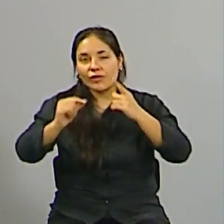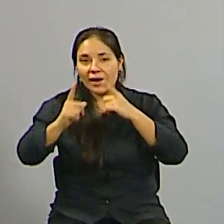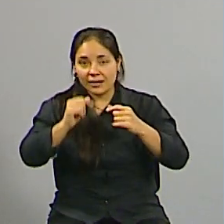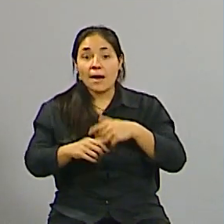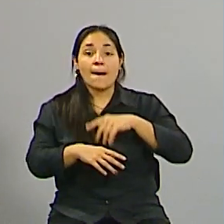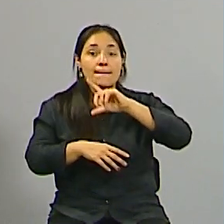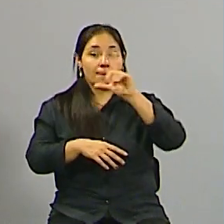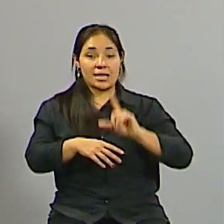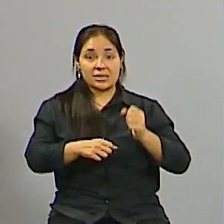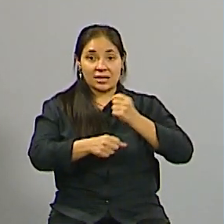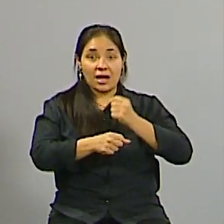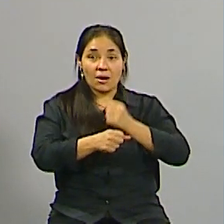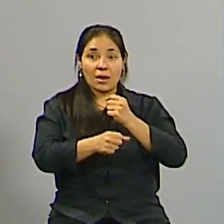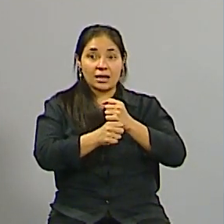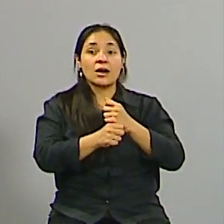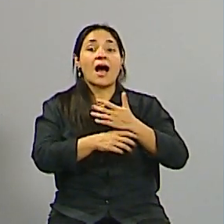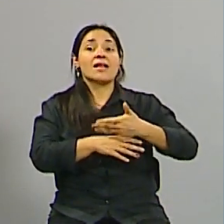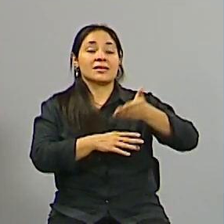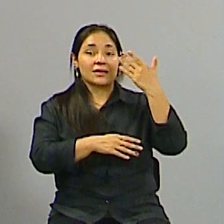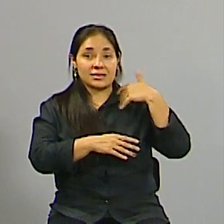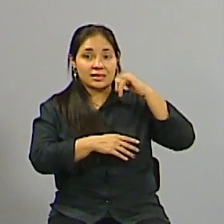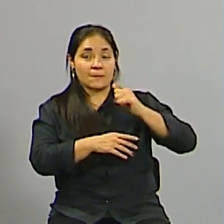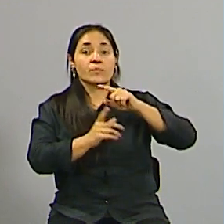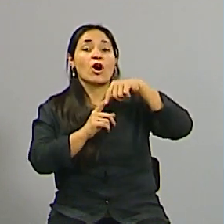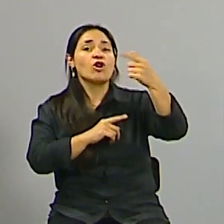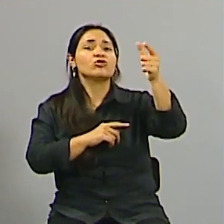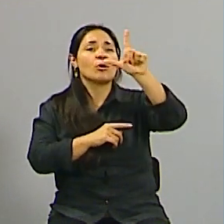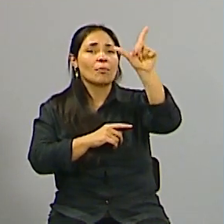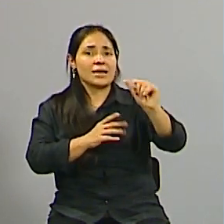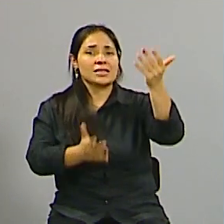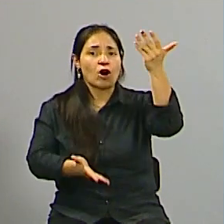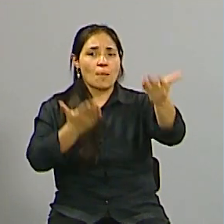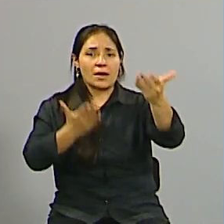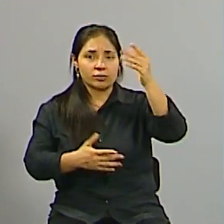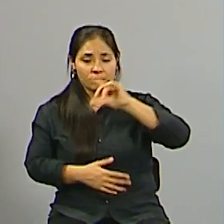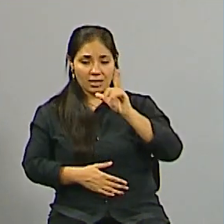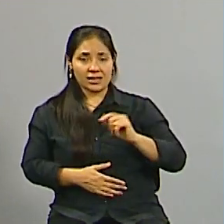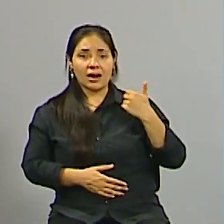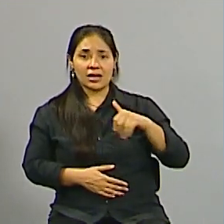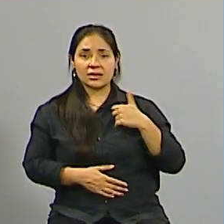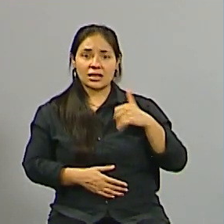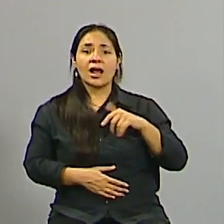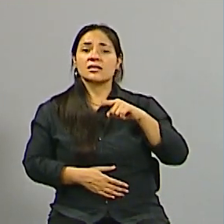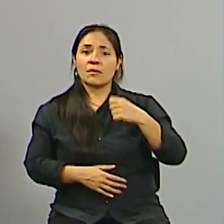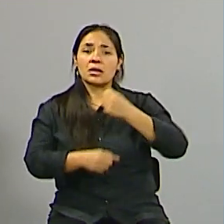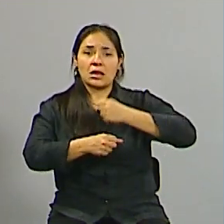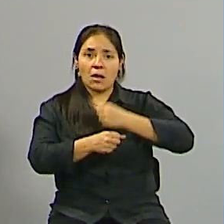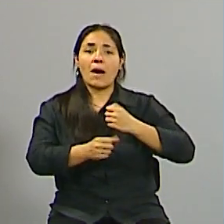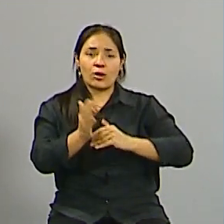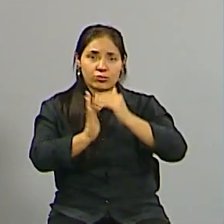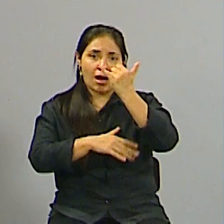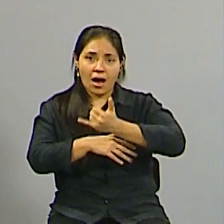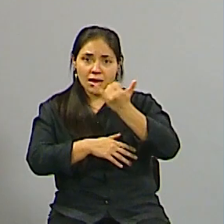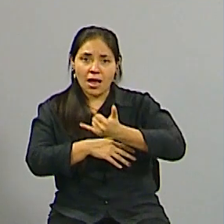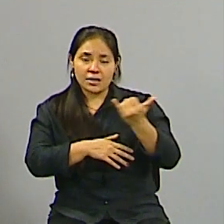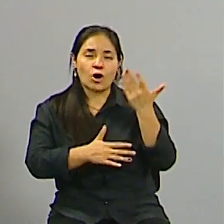tuvo tasas de empleo muy altas, a diferencia de otros países latinoamericanos, Argentina siempre tuvo una tasa de empleo alta,